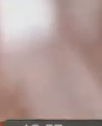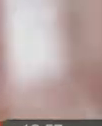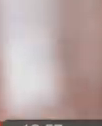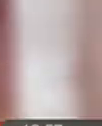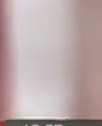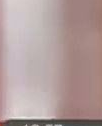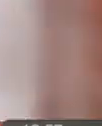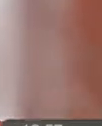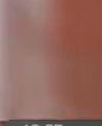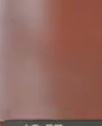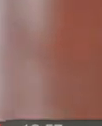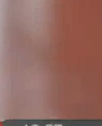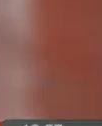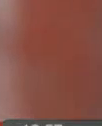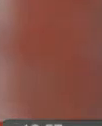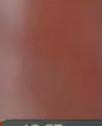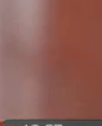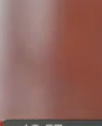hechos.